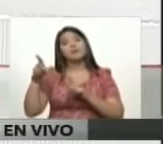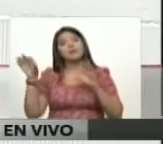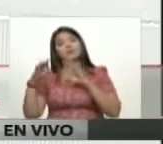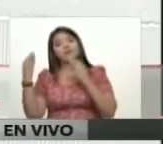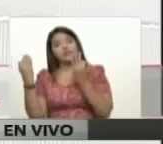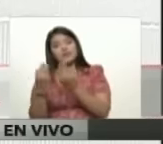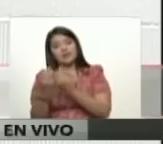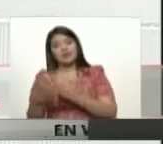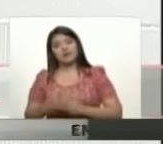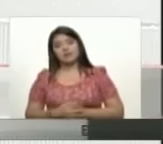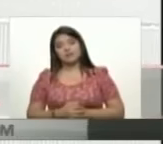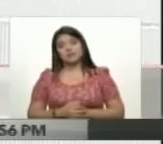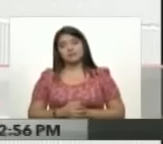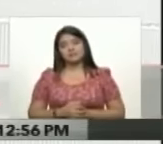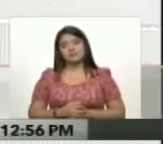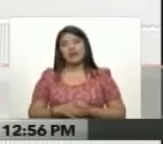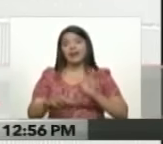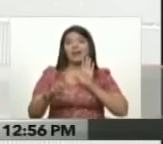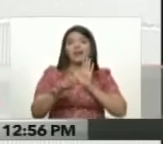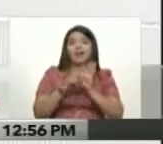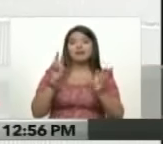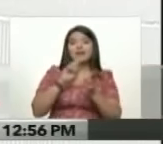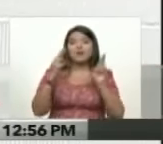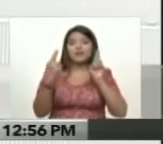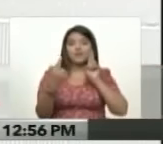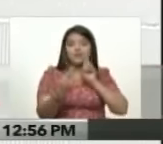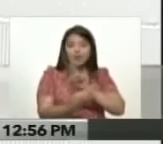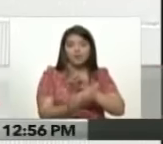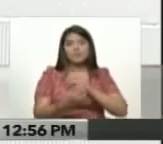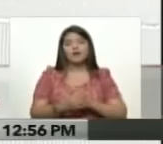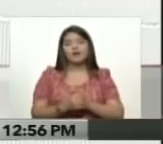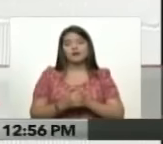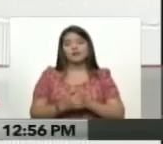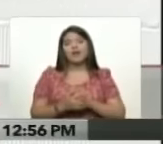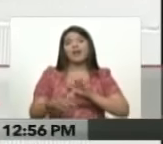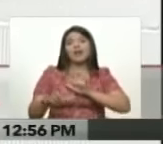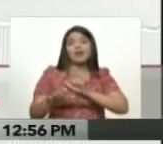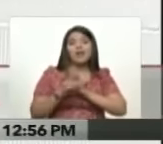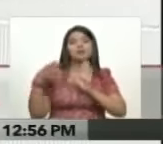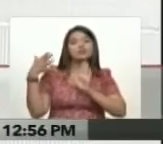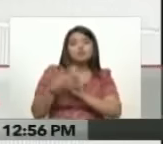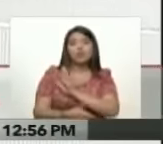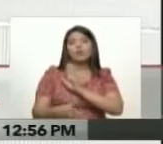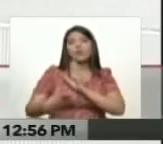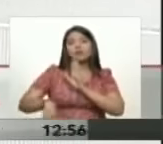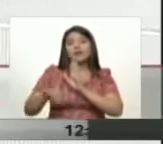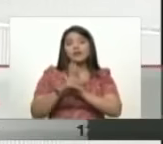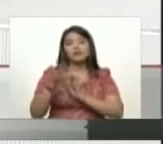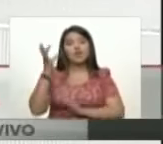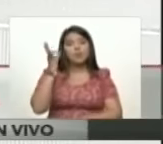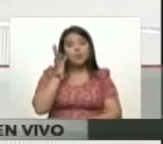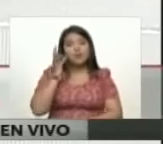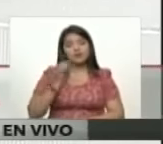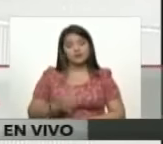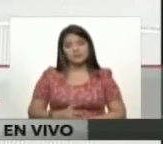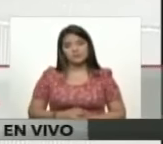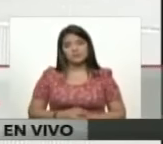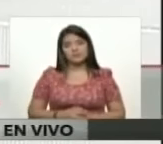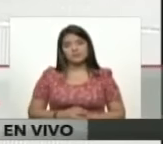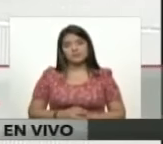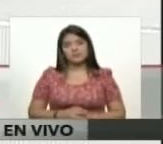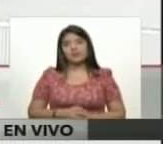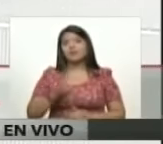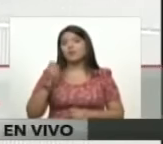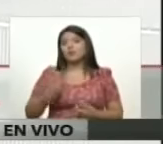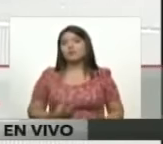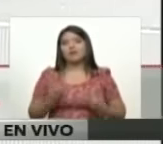familiares, la Ley de Reforma Parcial, la Ley Orgánica sobre los Derechos de la Mujer y de una